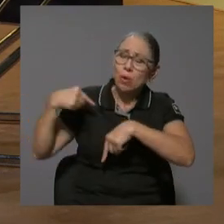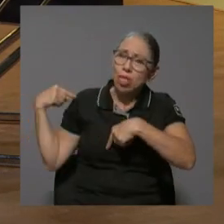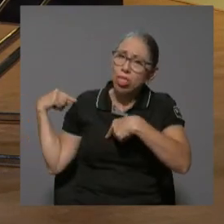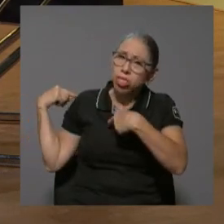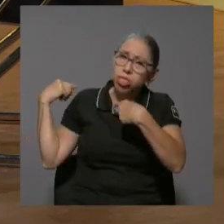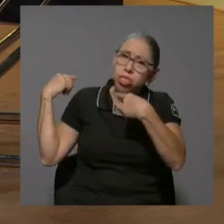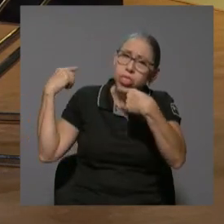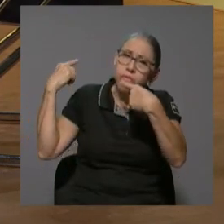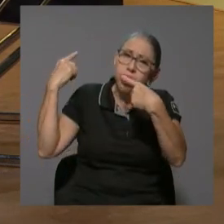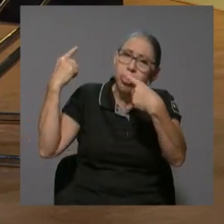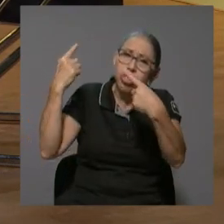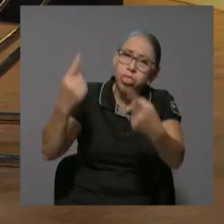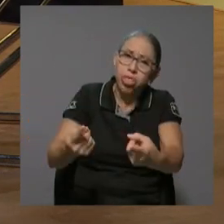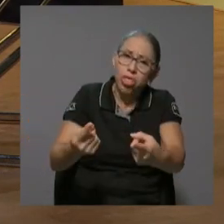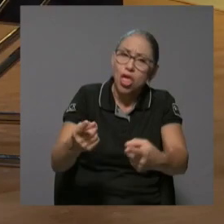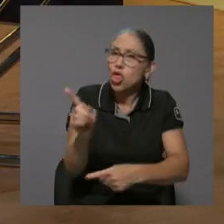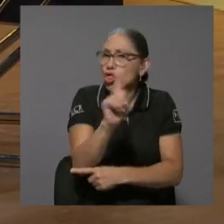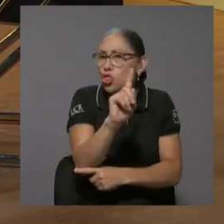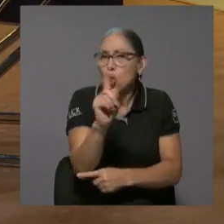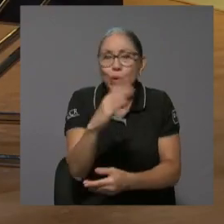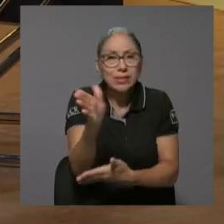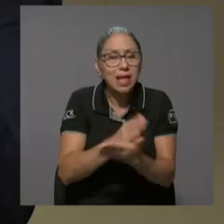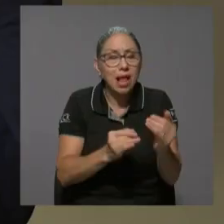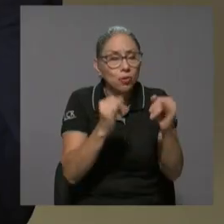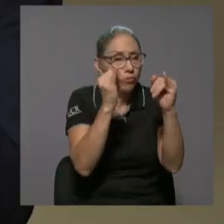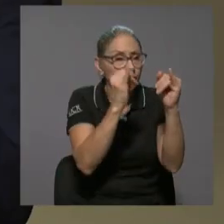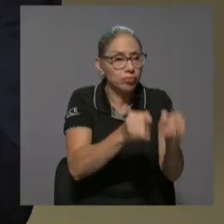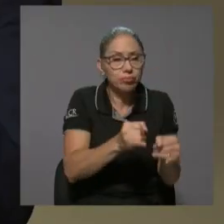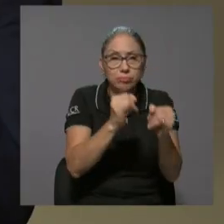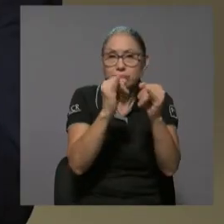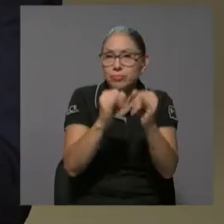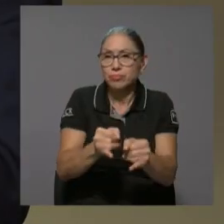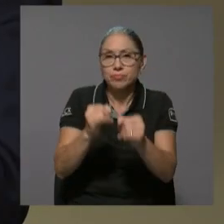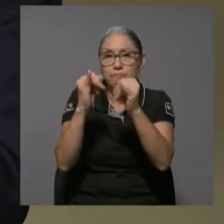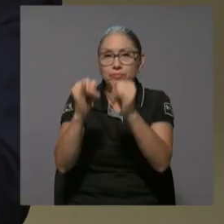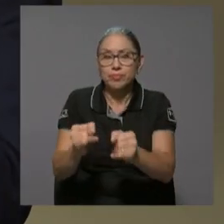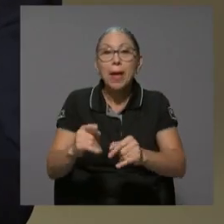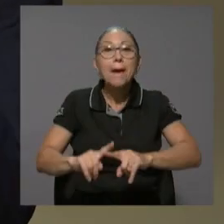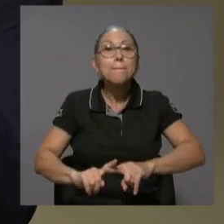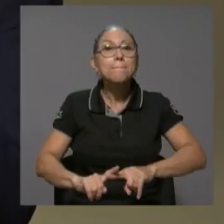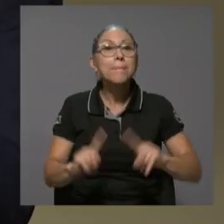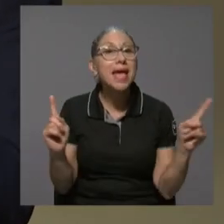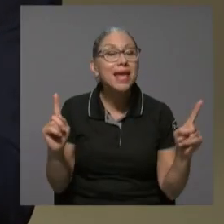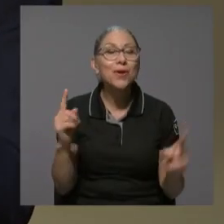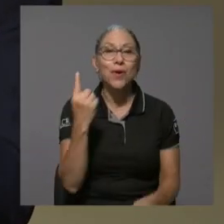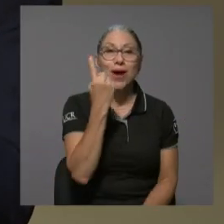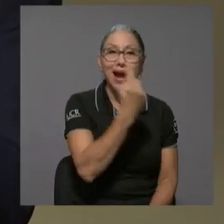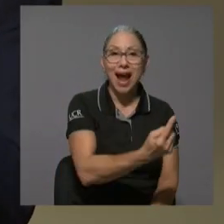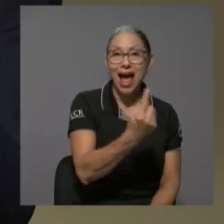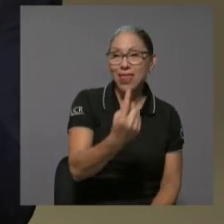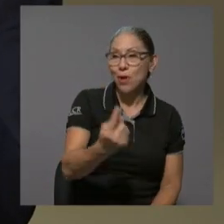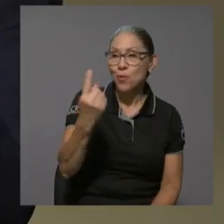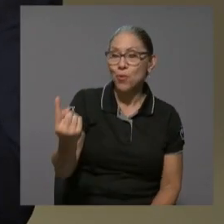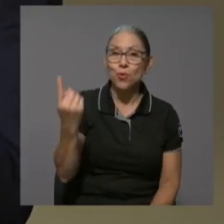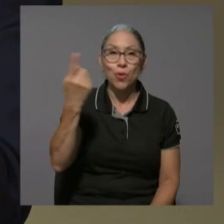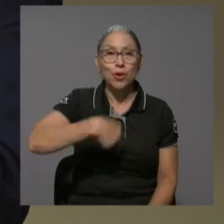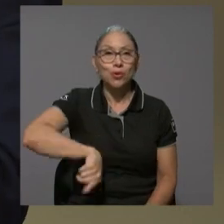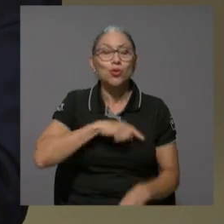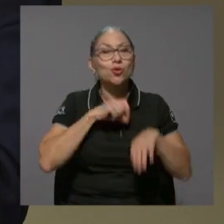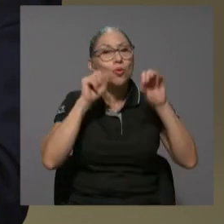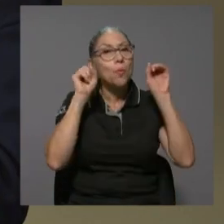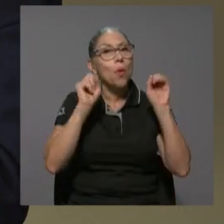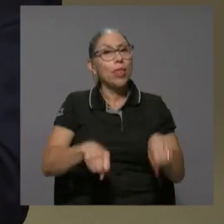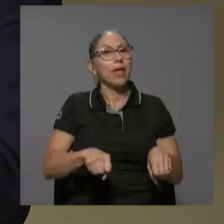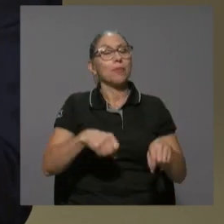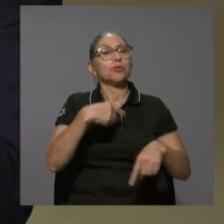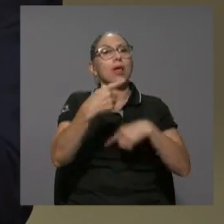pero cada uno de nosotros y cada una de nosotras podemos contribuir o a acelerarlo o a tratar de